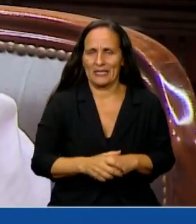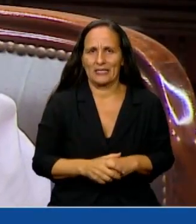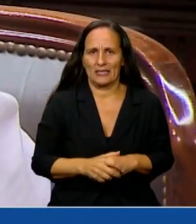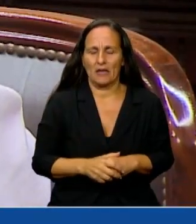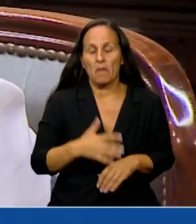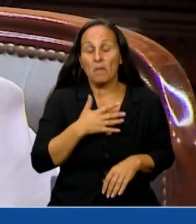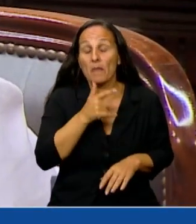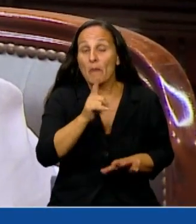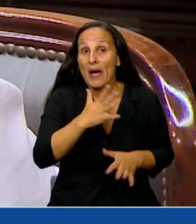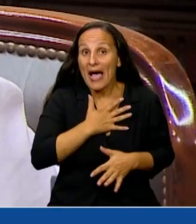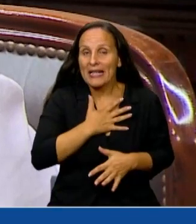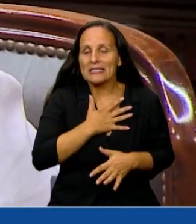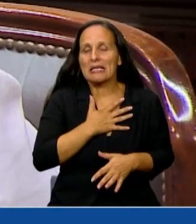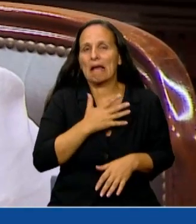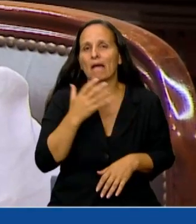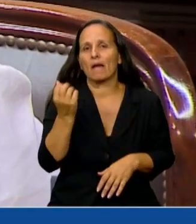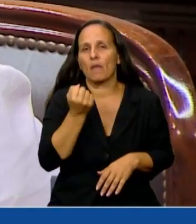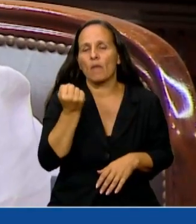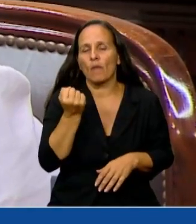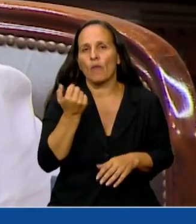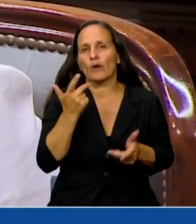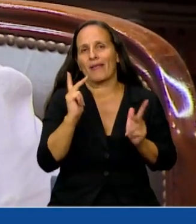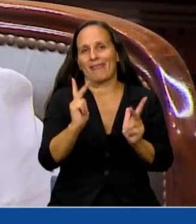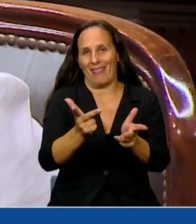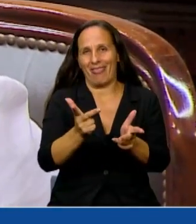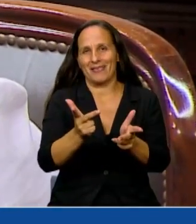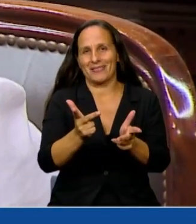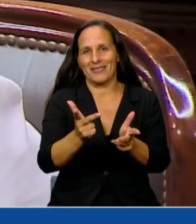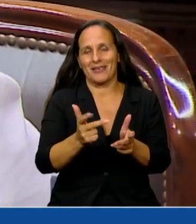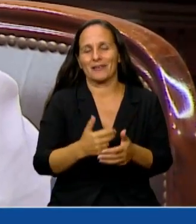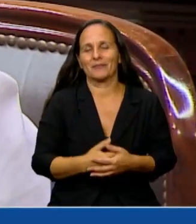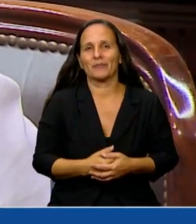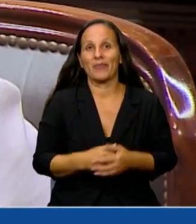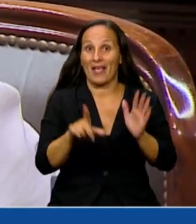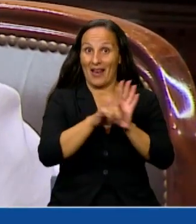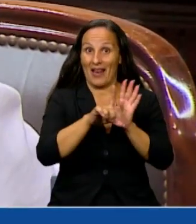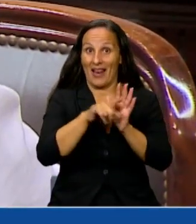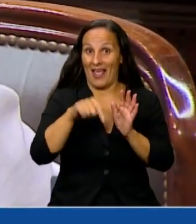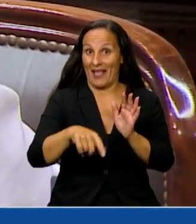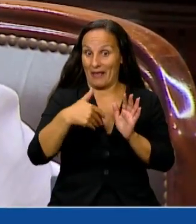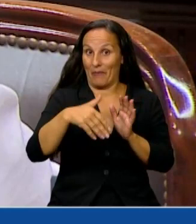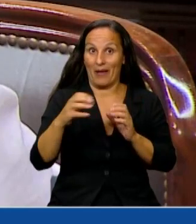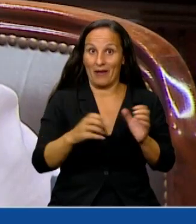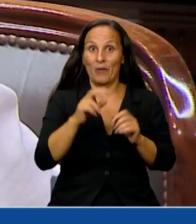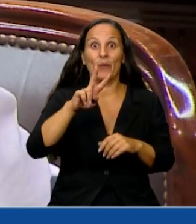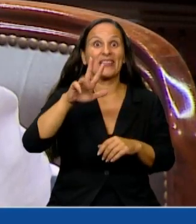que vale que digamos que justamente la ley que vamos a tratar, la